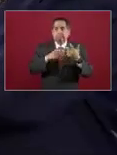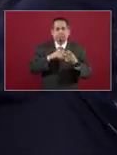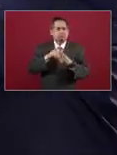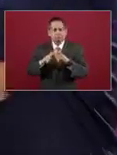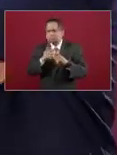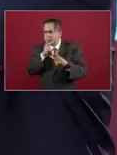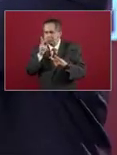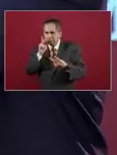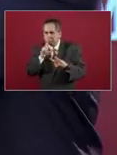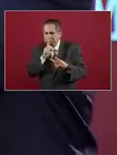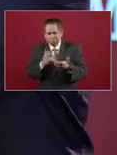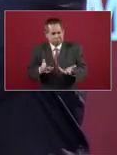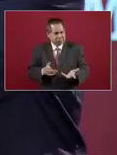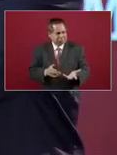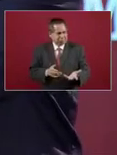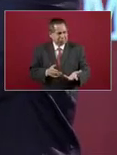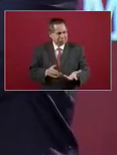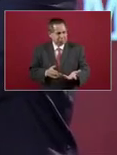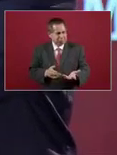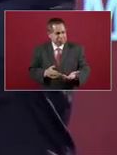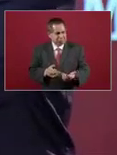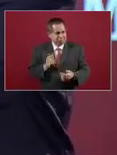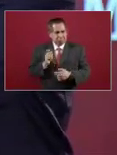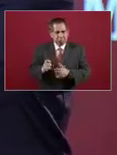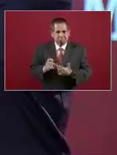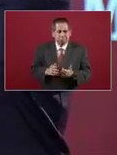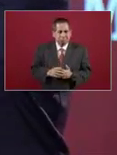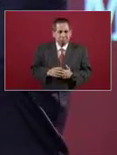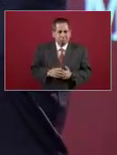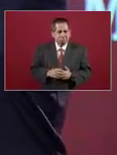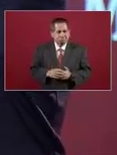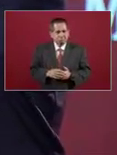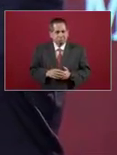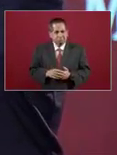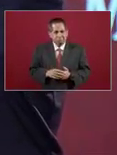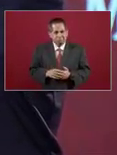que entonces hay más